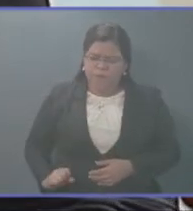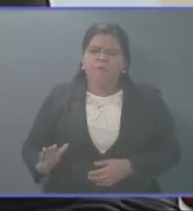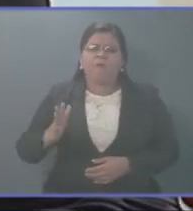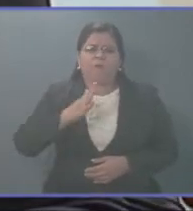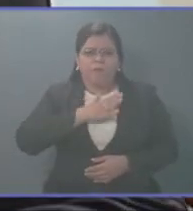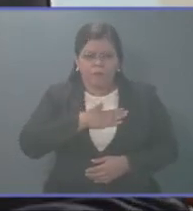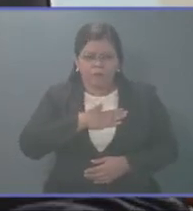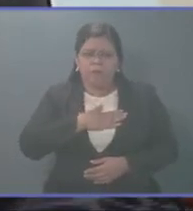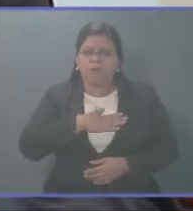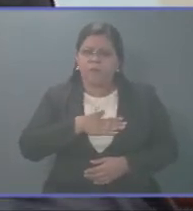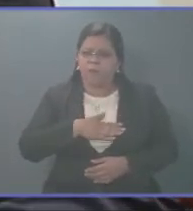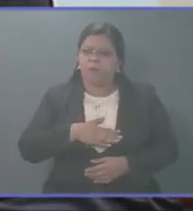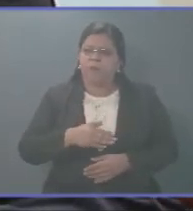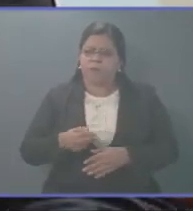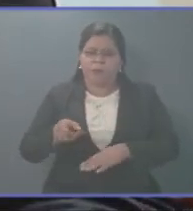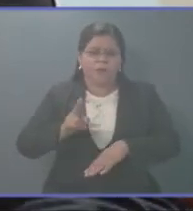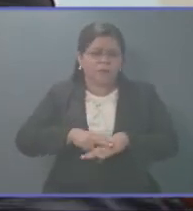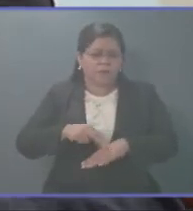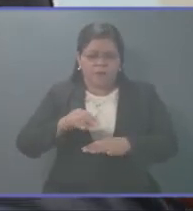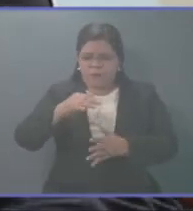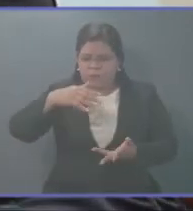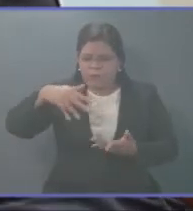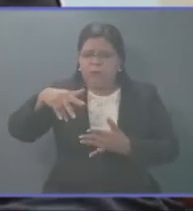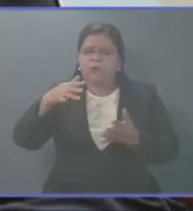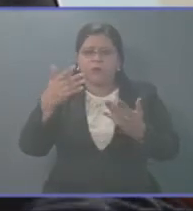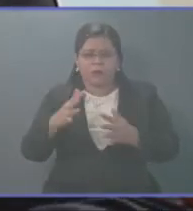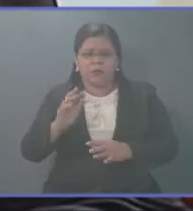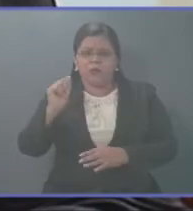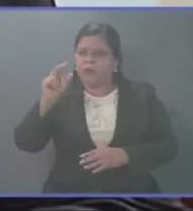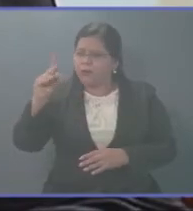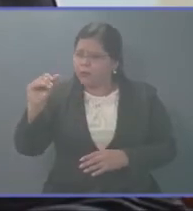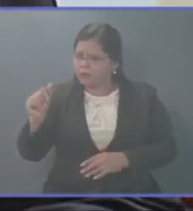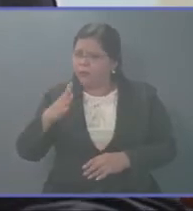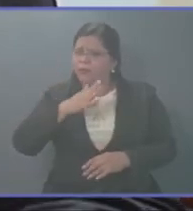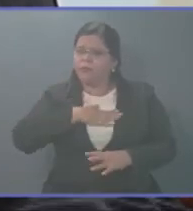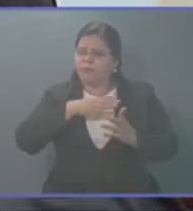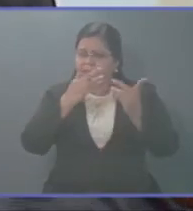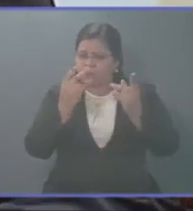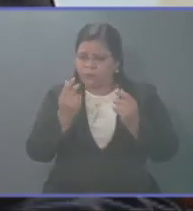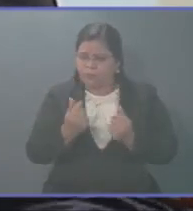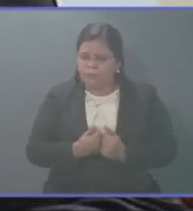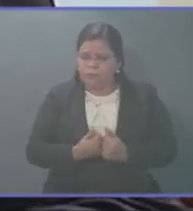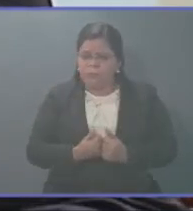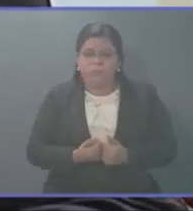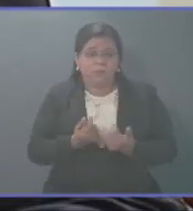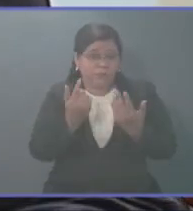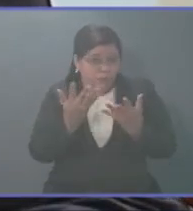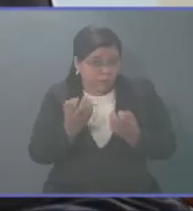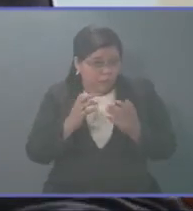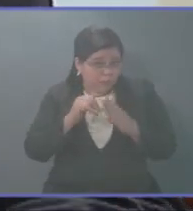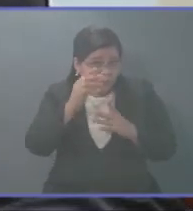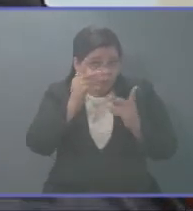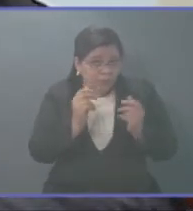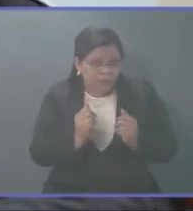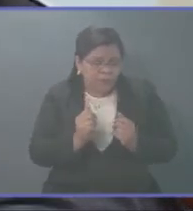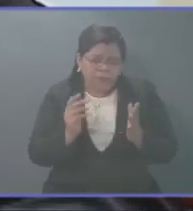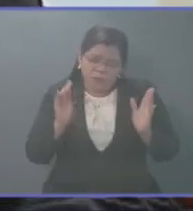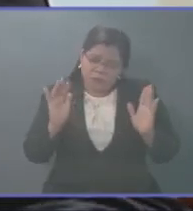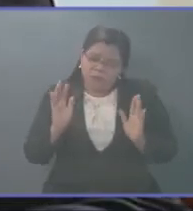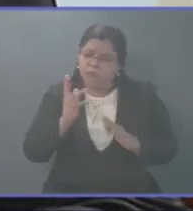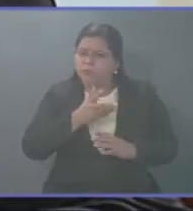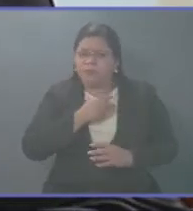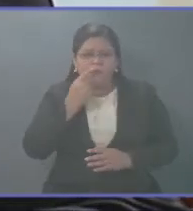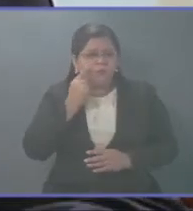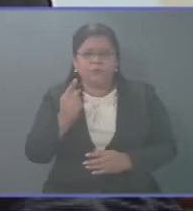naturales. ANDA no puede quejarse porque tiene presupuesto. Y si hace falta más presupuesto, pues esto no hay que verlo